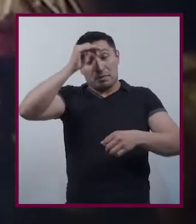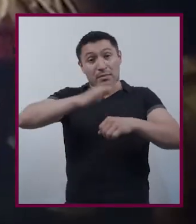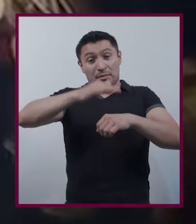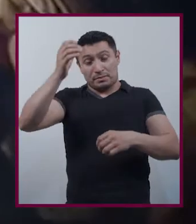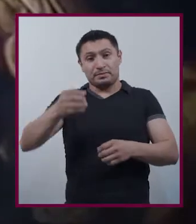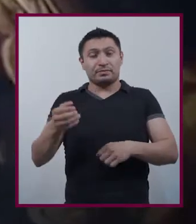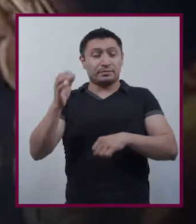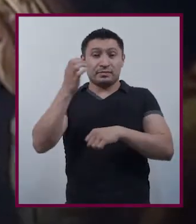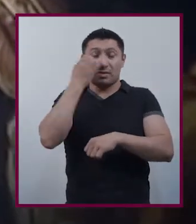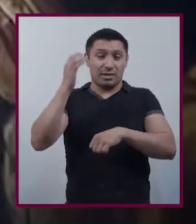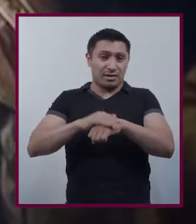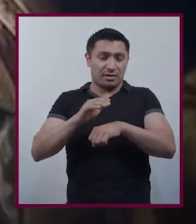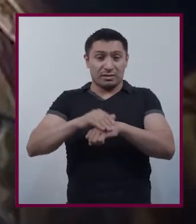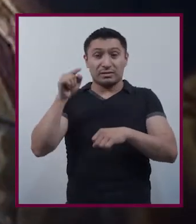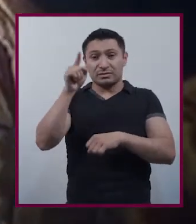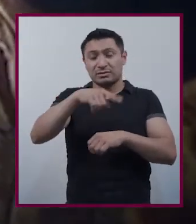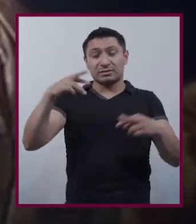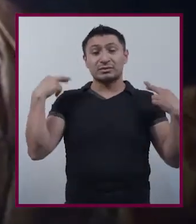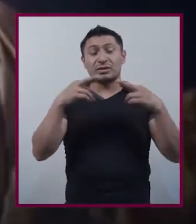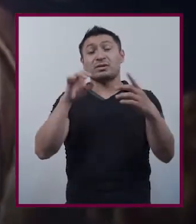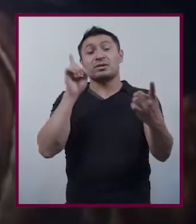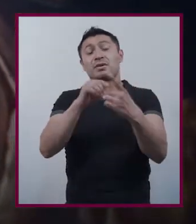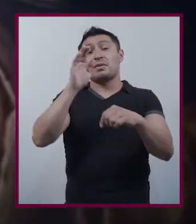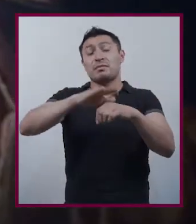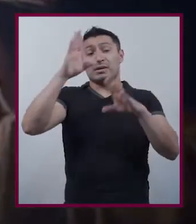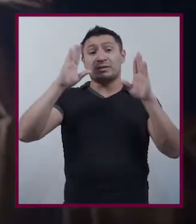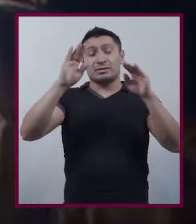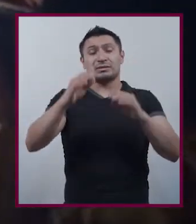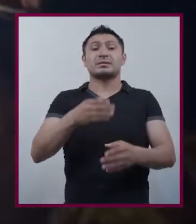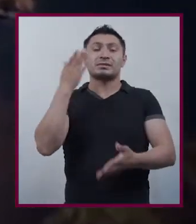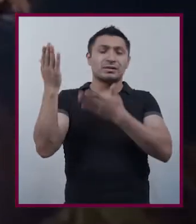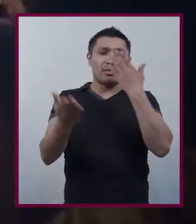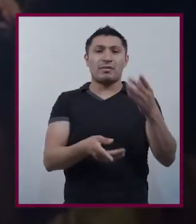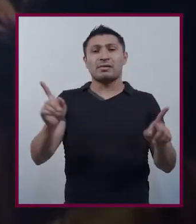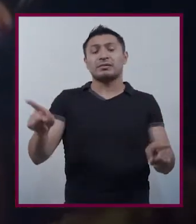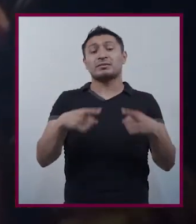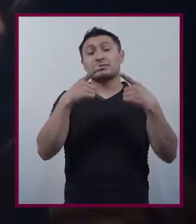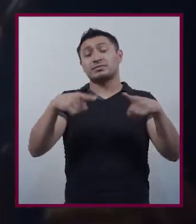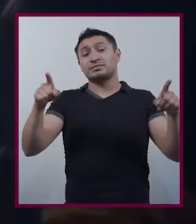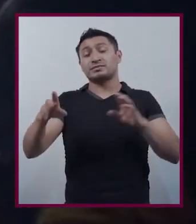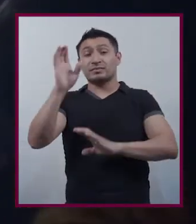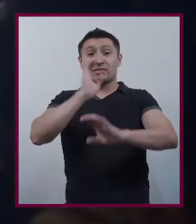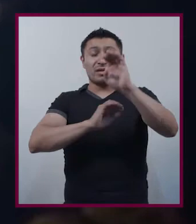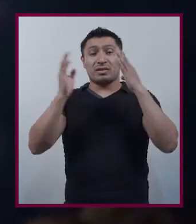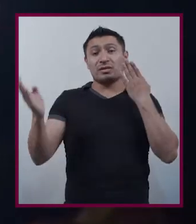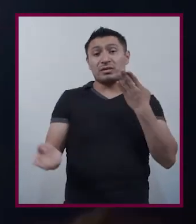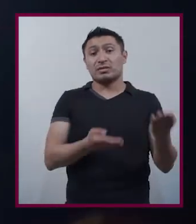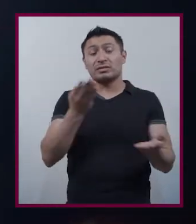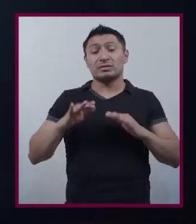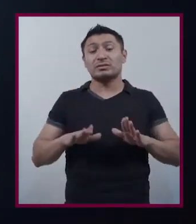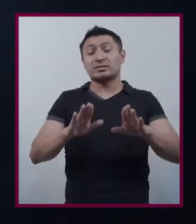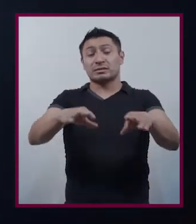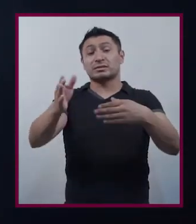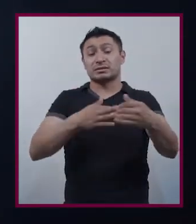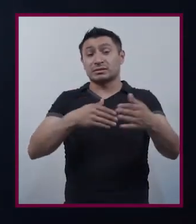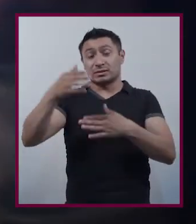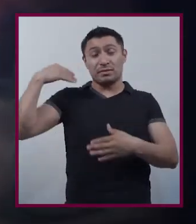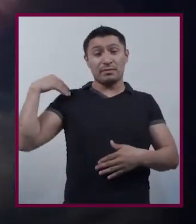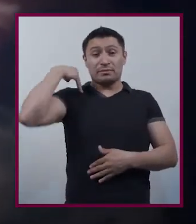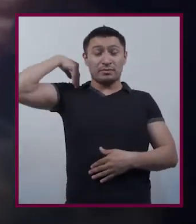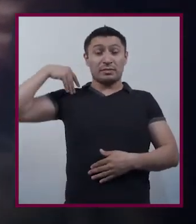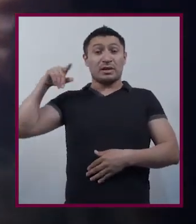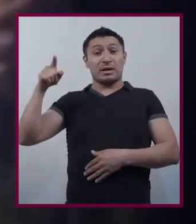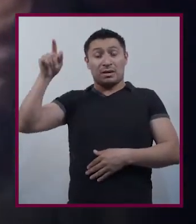amigas. Además, estudiaban canto, música, baile, costura y moda. Cabe destacar que las mujeres de aquel